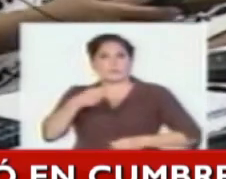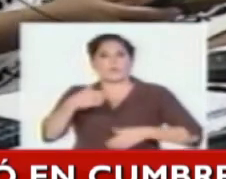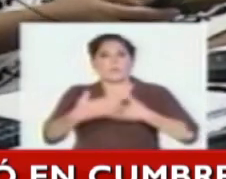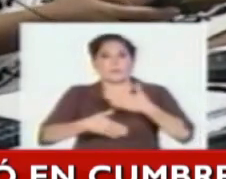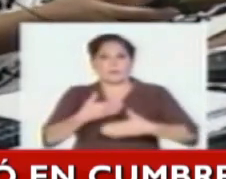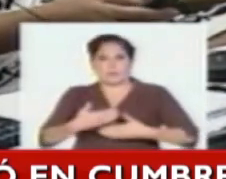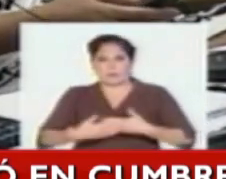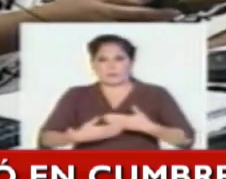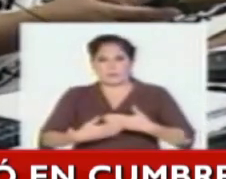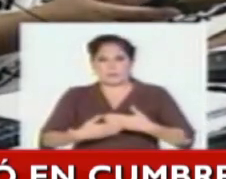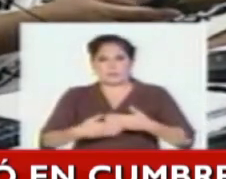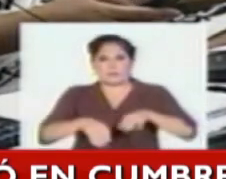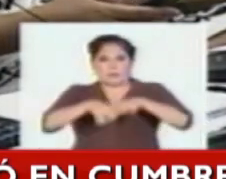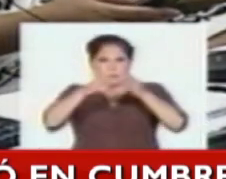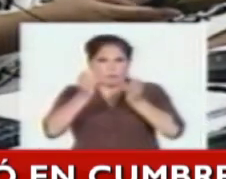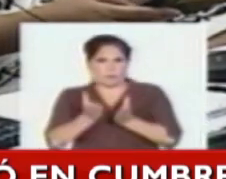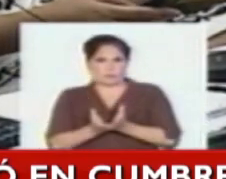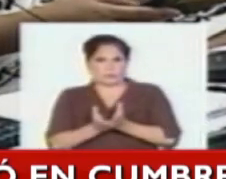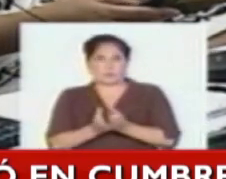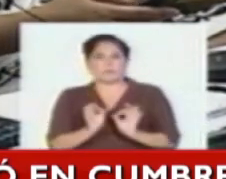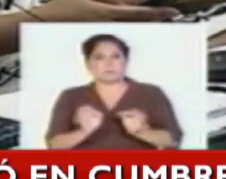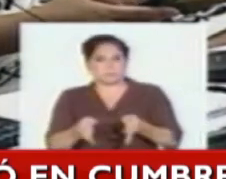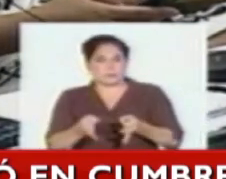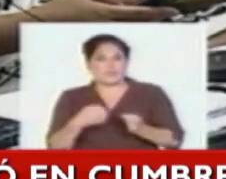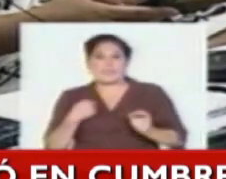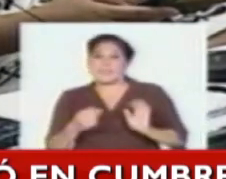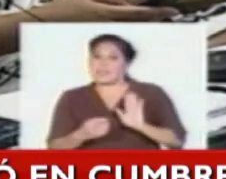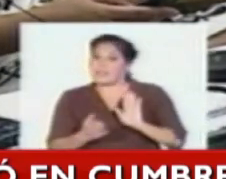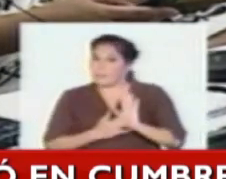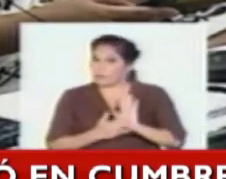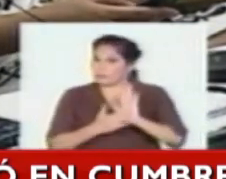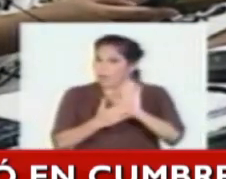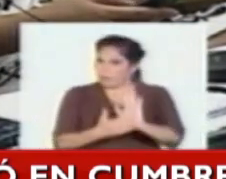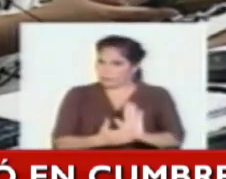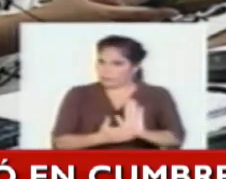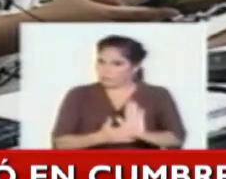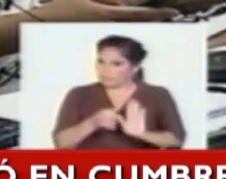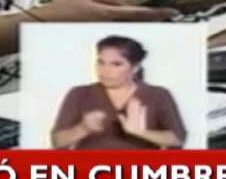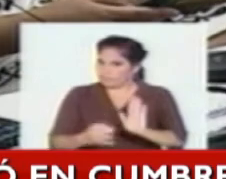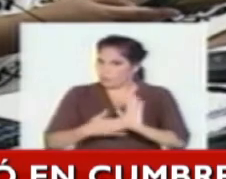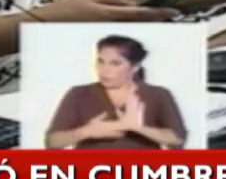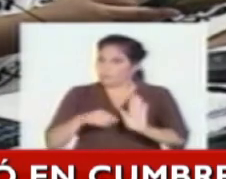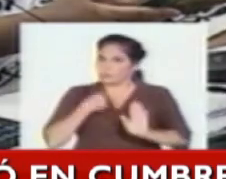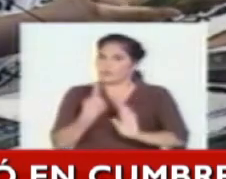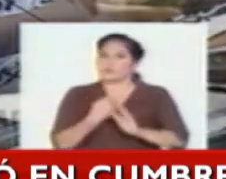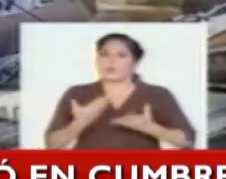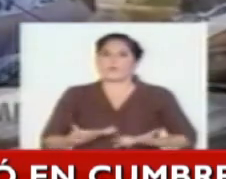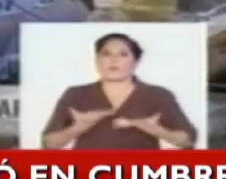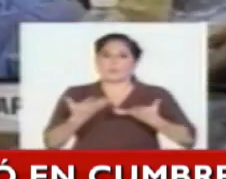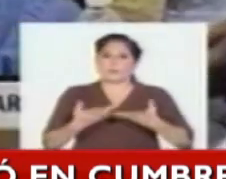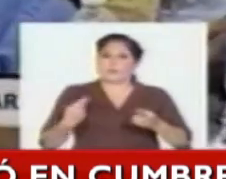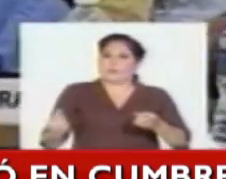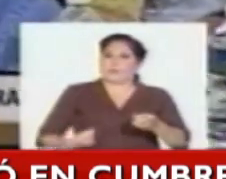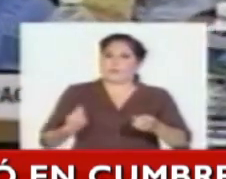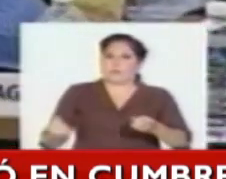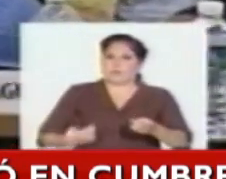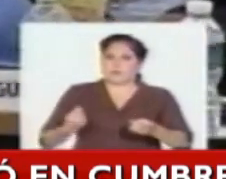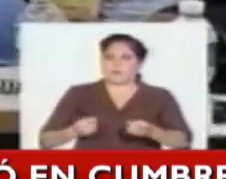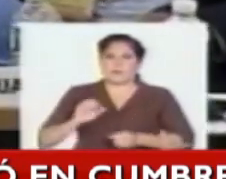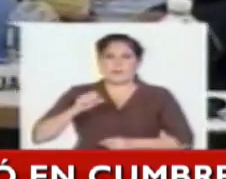de este mundo y demostrando que estamos dispuestos a seguir luchando y